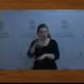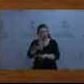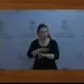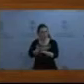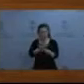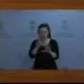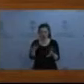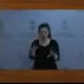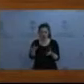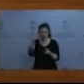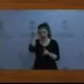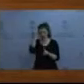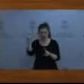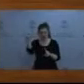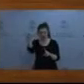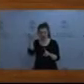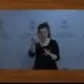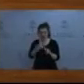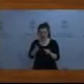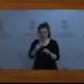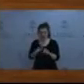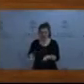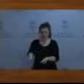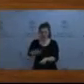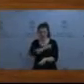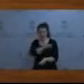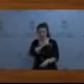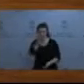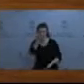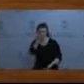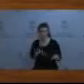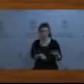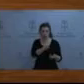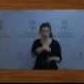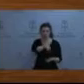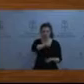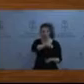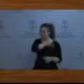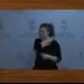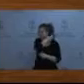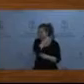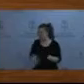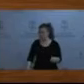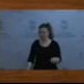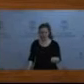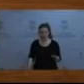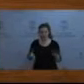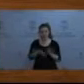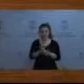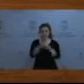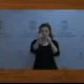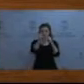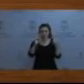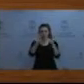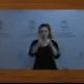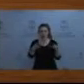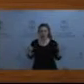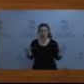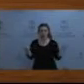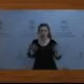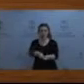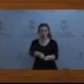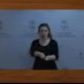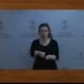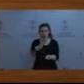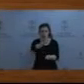disparidad ideológica respecto al gobierno de España, es cerrar un campamento y trasladar a unas personas